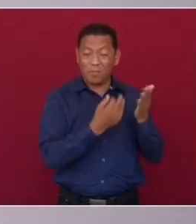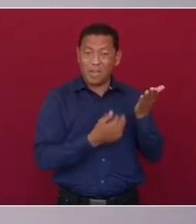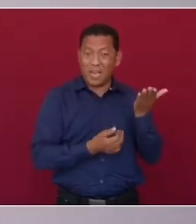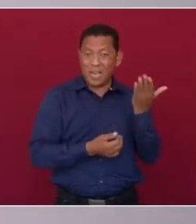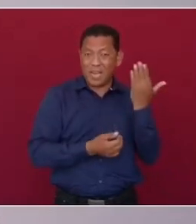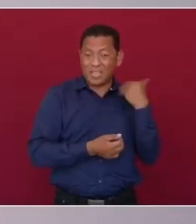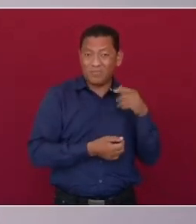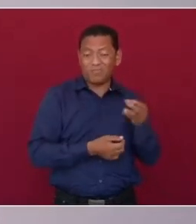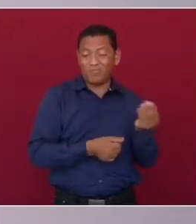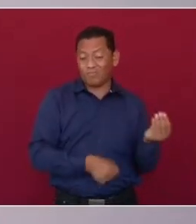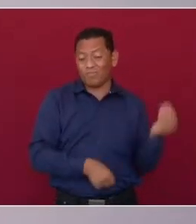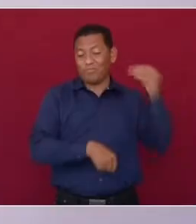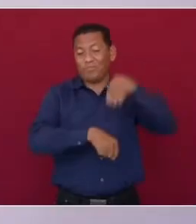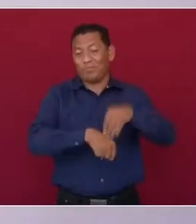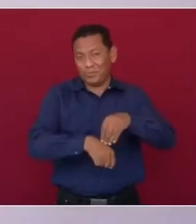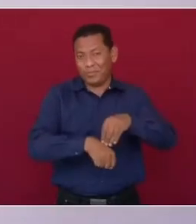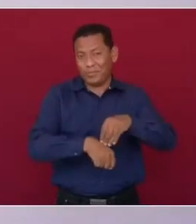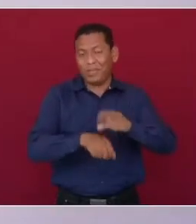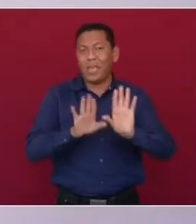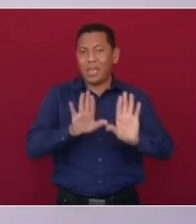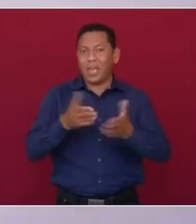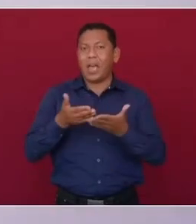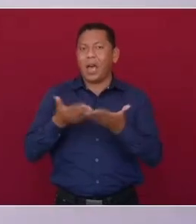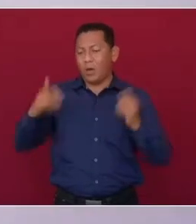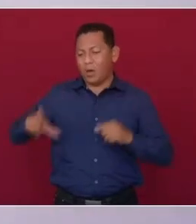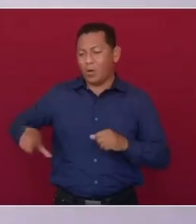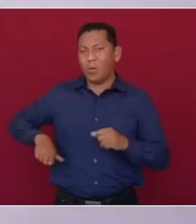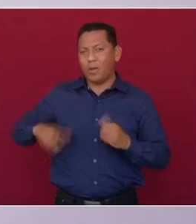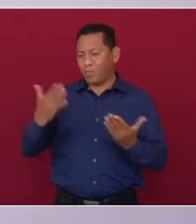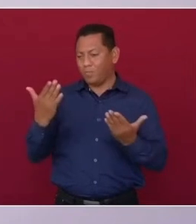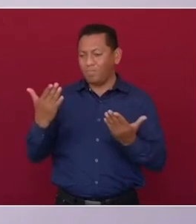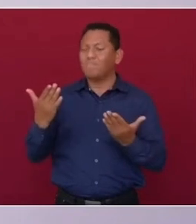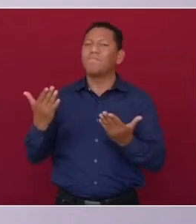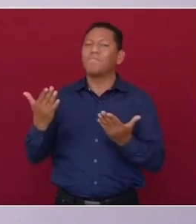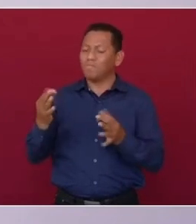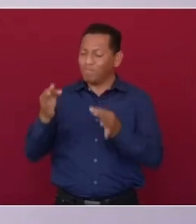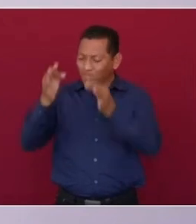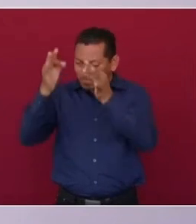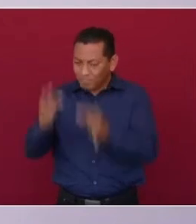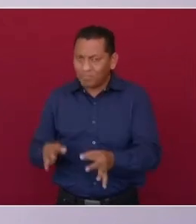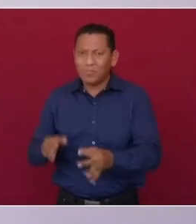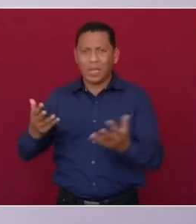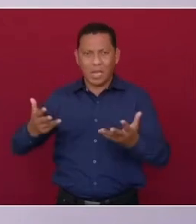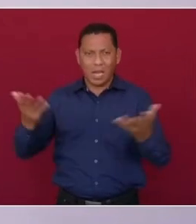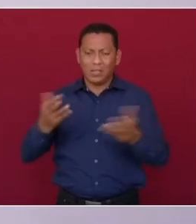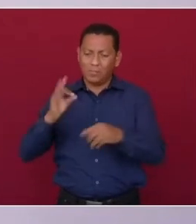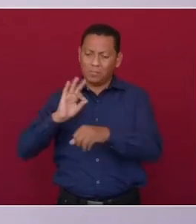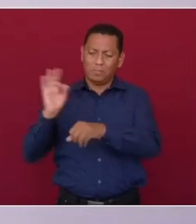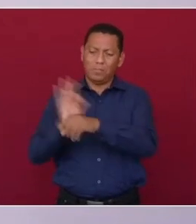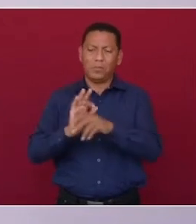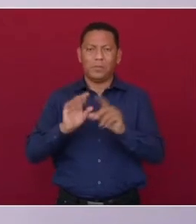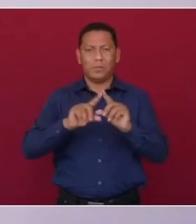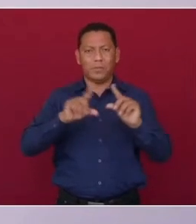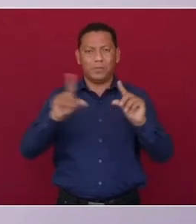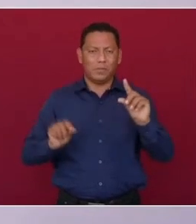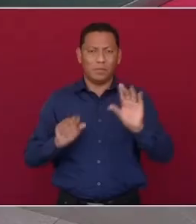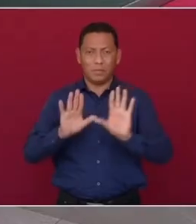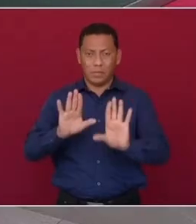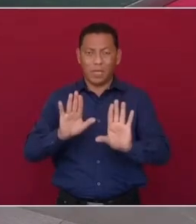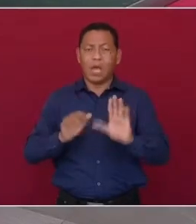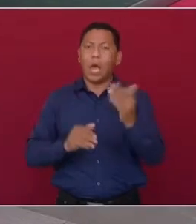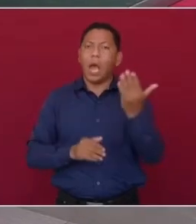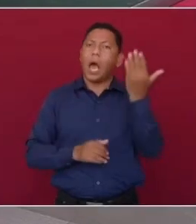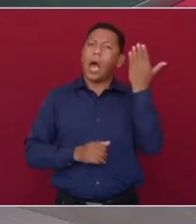se impuso y lo que nosotros estamos llevando a la práctica. Antes se